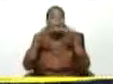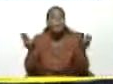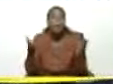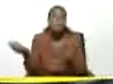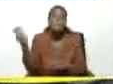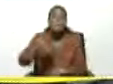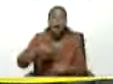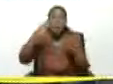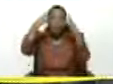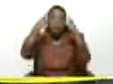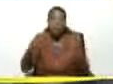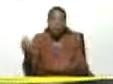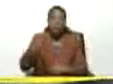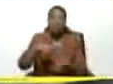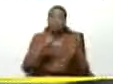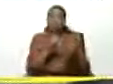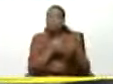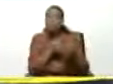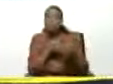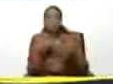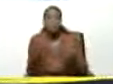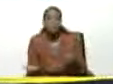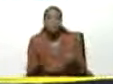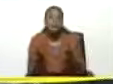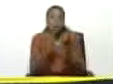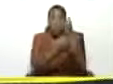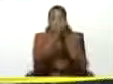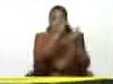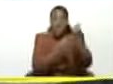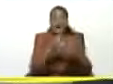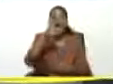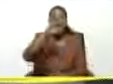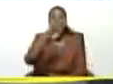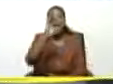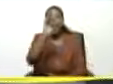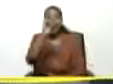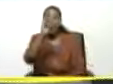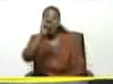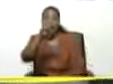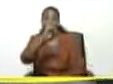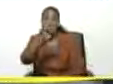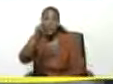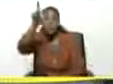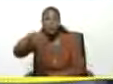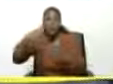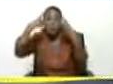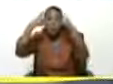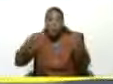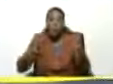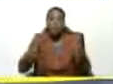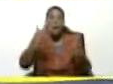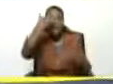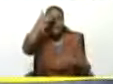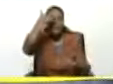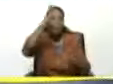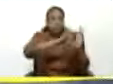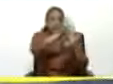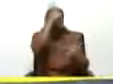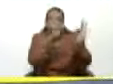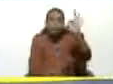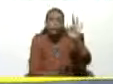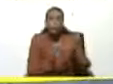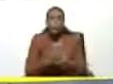carreras universitarias una de ellas tiene que ver con la economía necesitamos buenos economistas para ese salto cualitativo que usted para